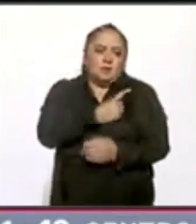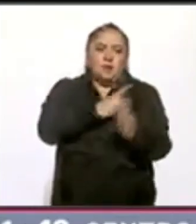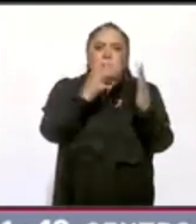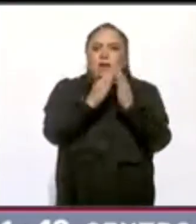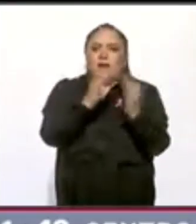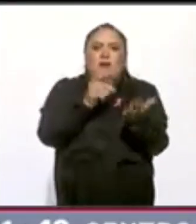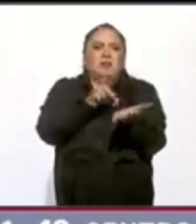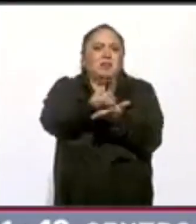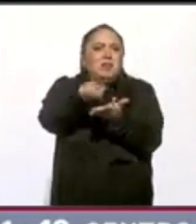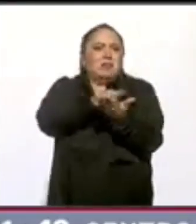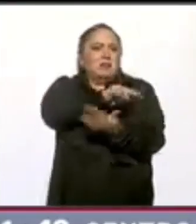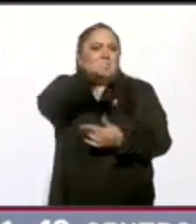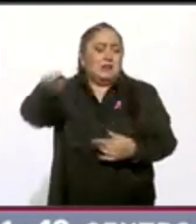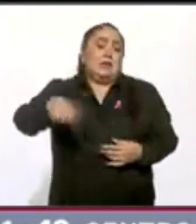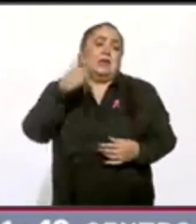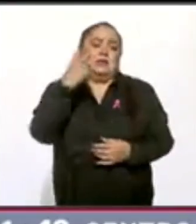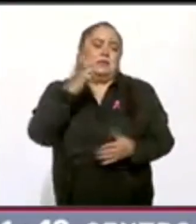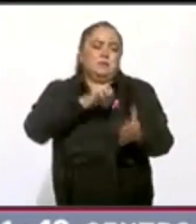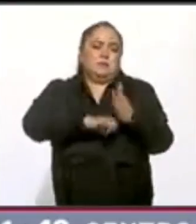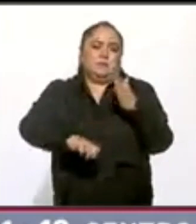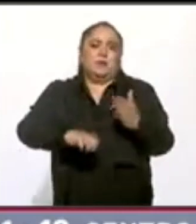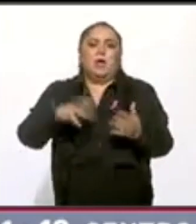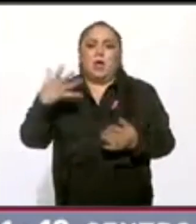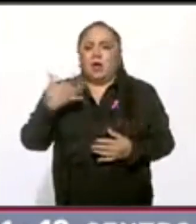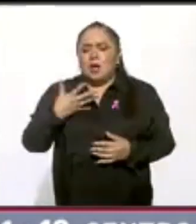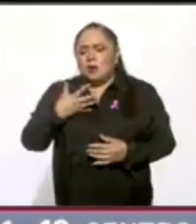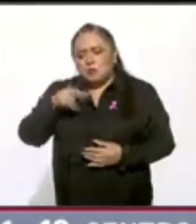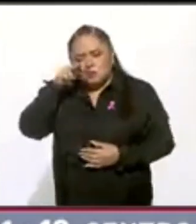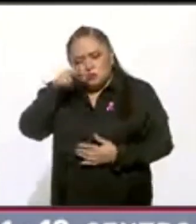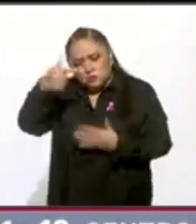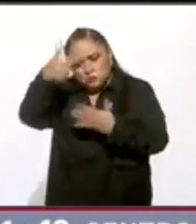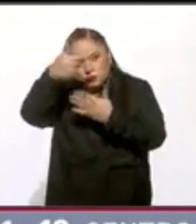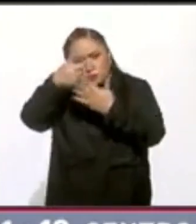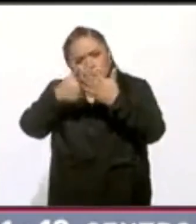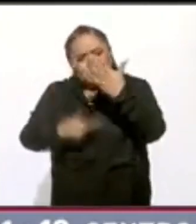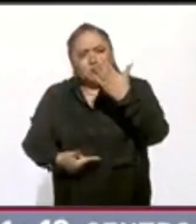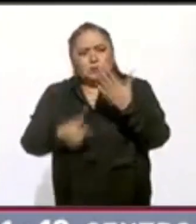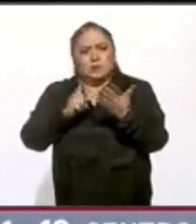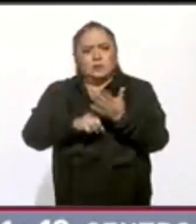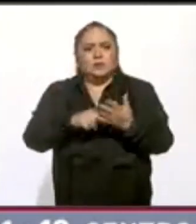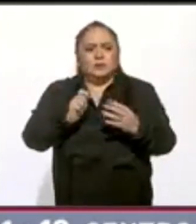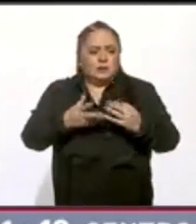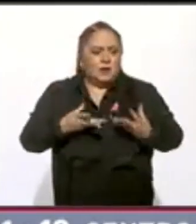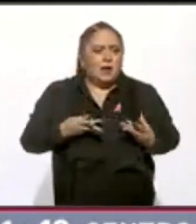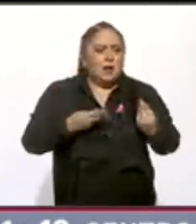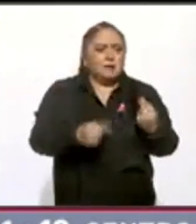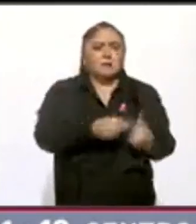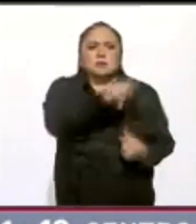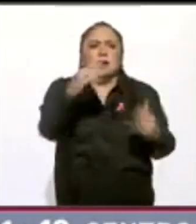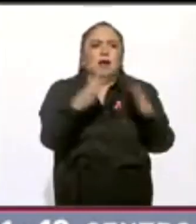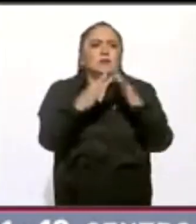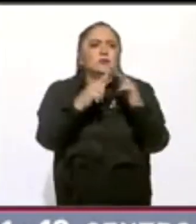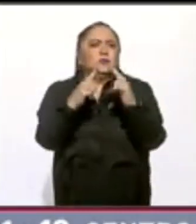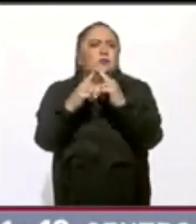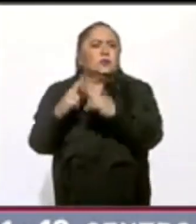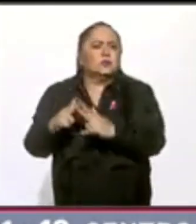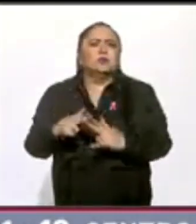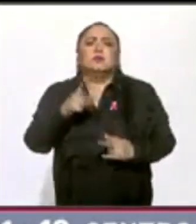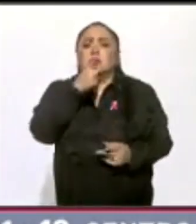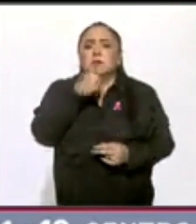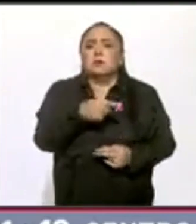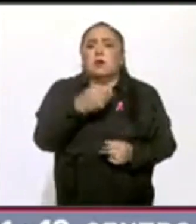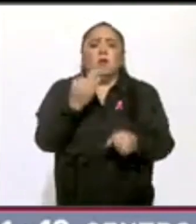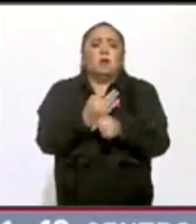vivienda. Y de esta manera, por ejemplo, hay datos hoy de las encuestas ingreso-gasto de los hogares que nos dicen que